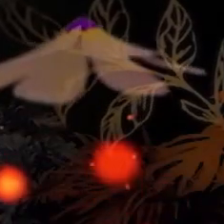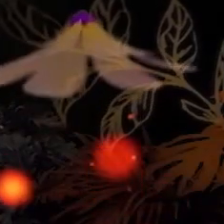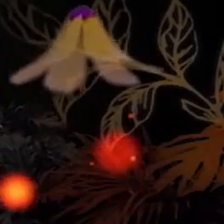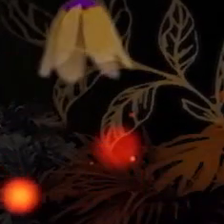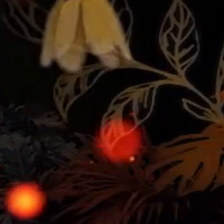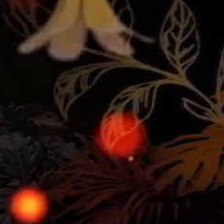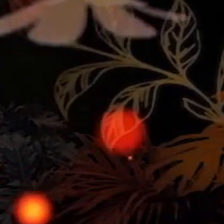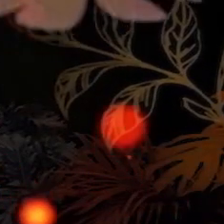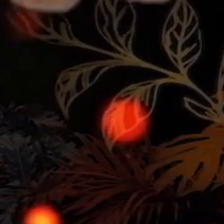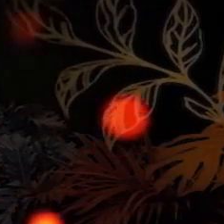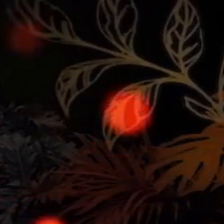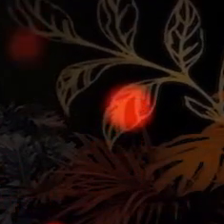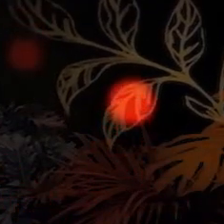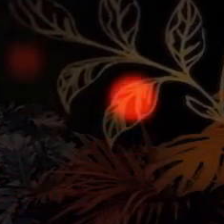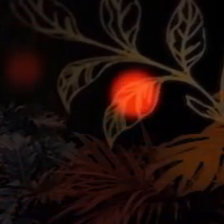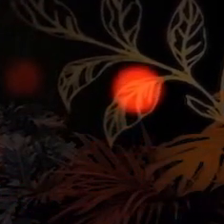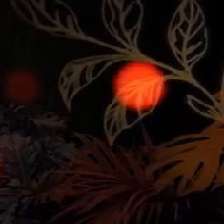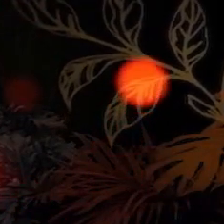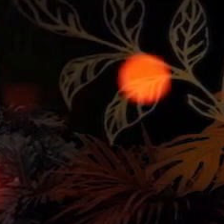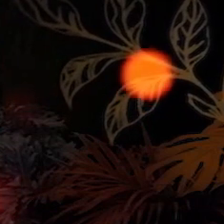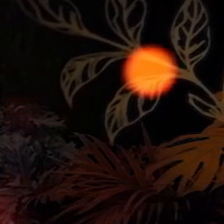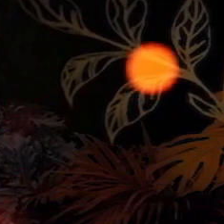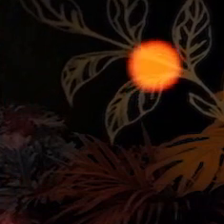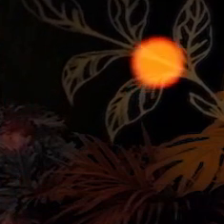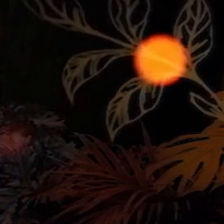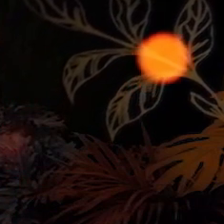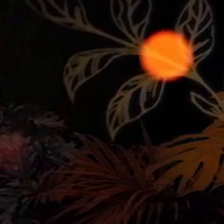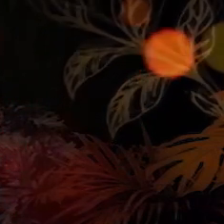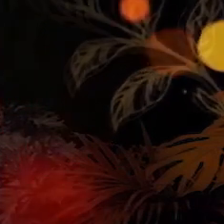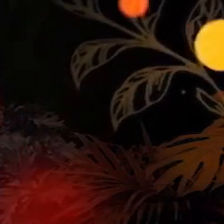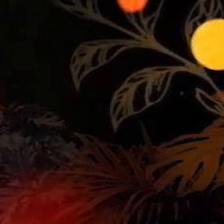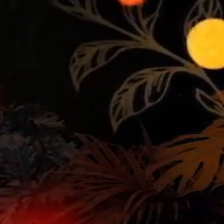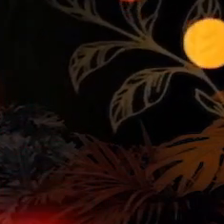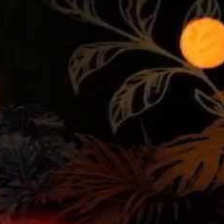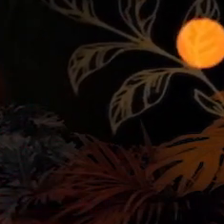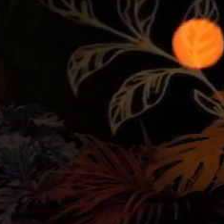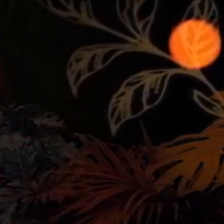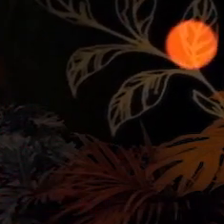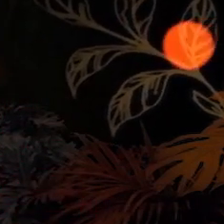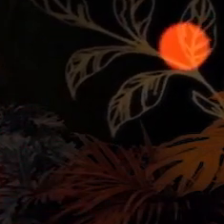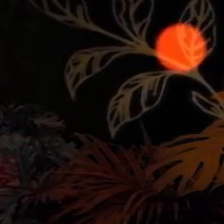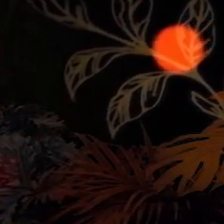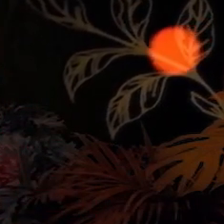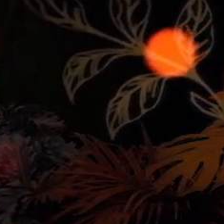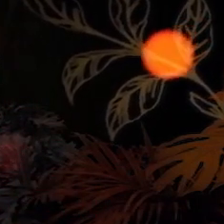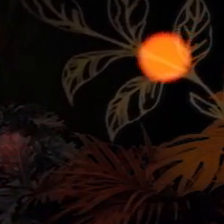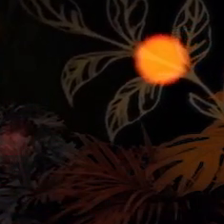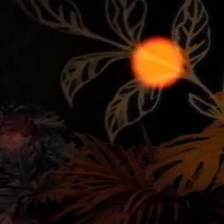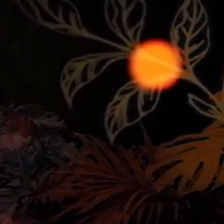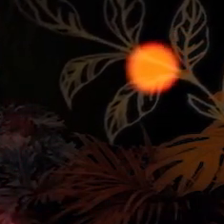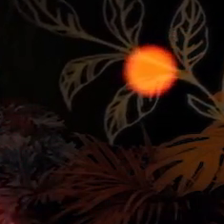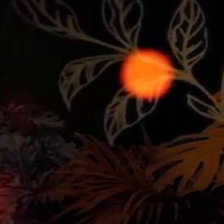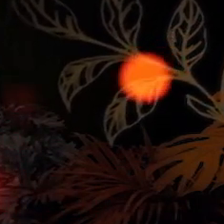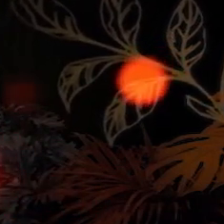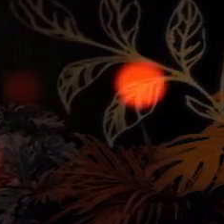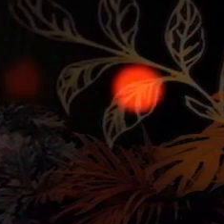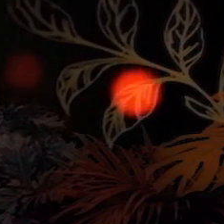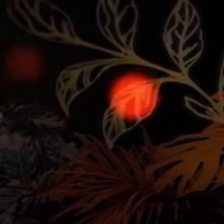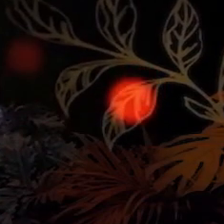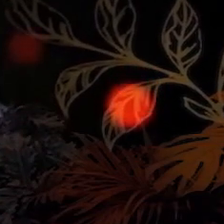es por eso que Audiotopía Bicentenario es un evento esencial Costa Rica acompáñenos en otra